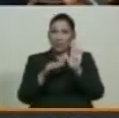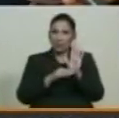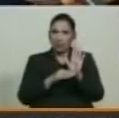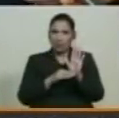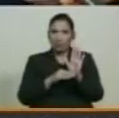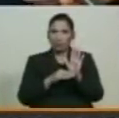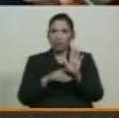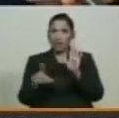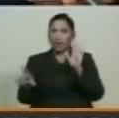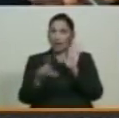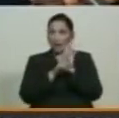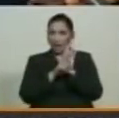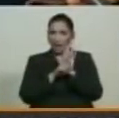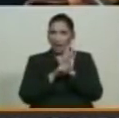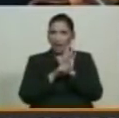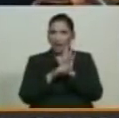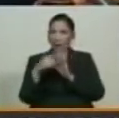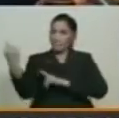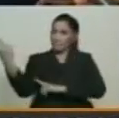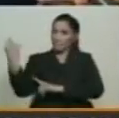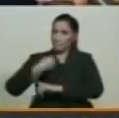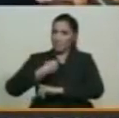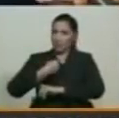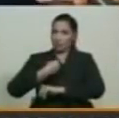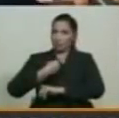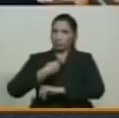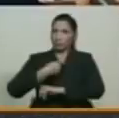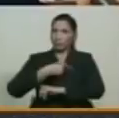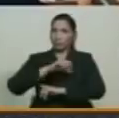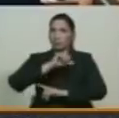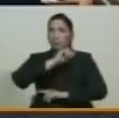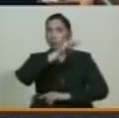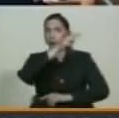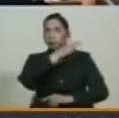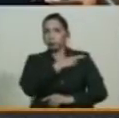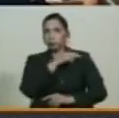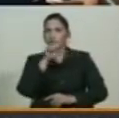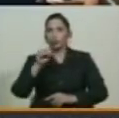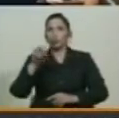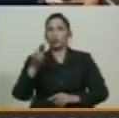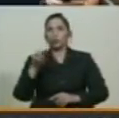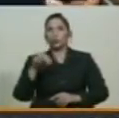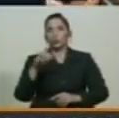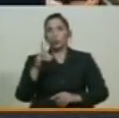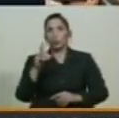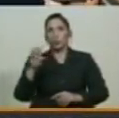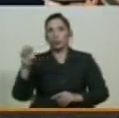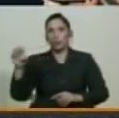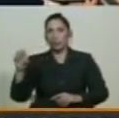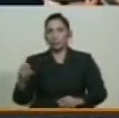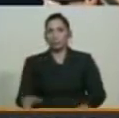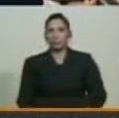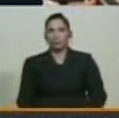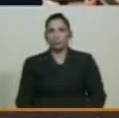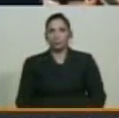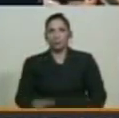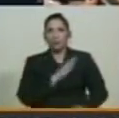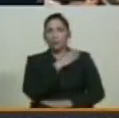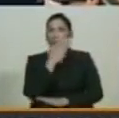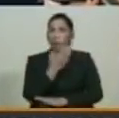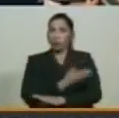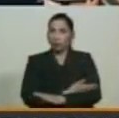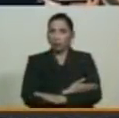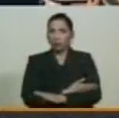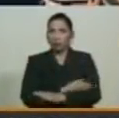la ley y por instrucciones de nuestra máxima autoridad, el superintendente William Contreras, cuando se hacen lo de los comisos, todo va a fortalecer lo que es